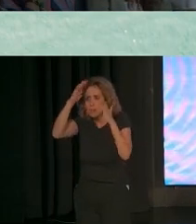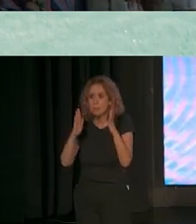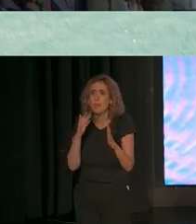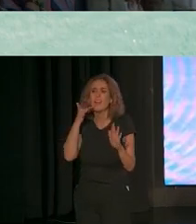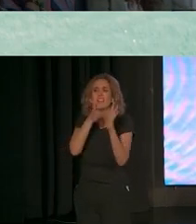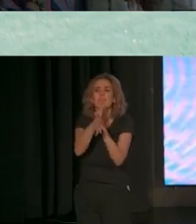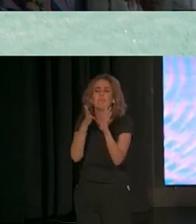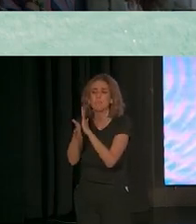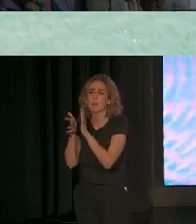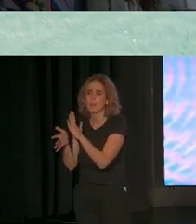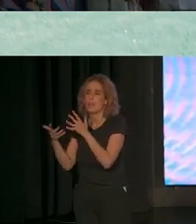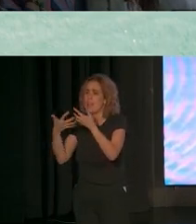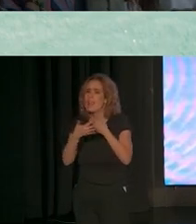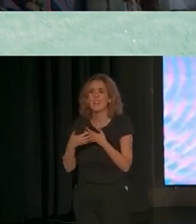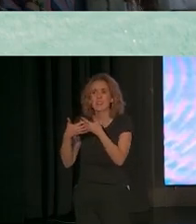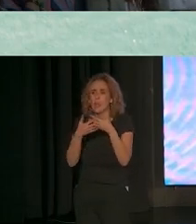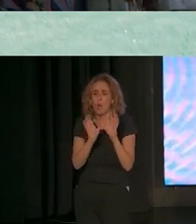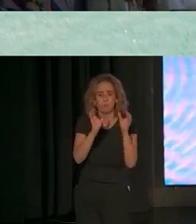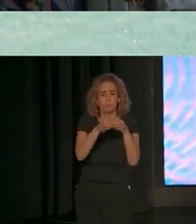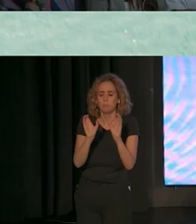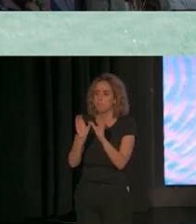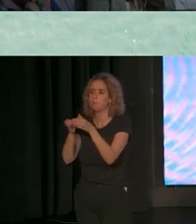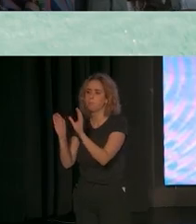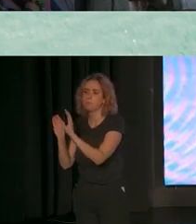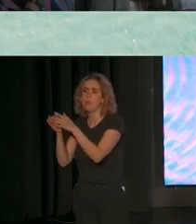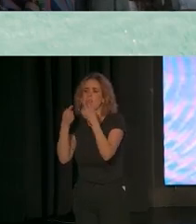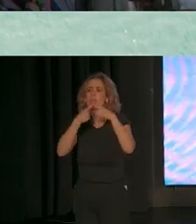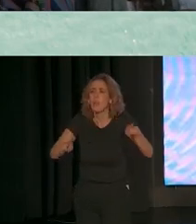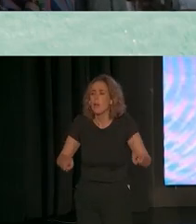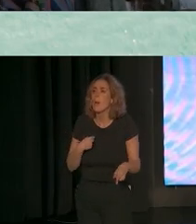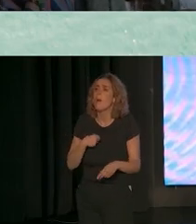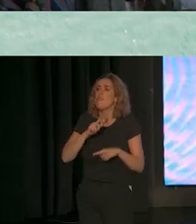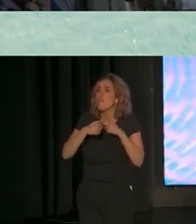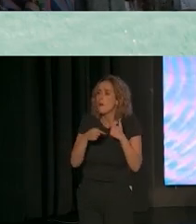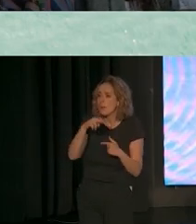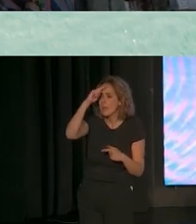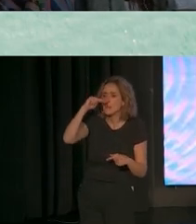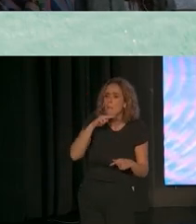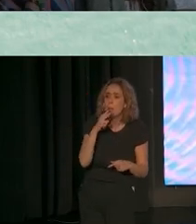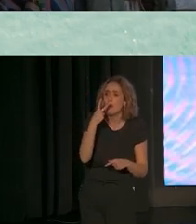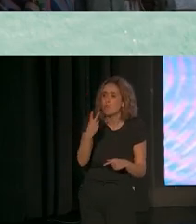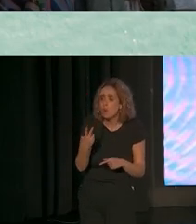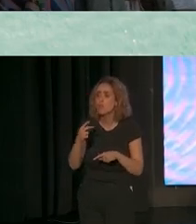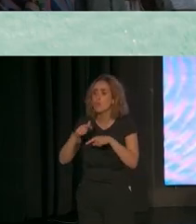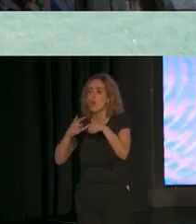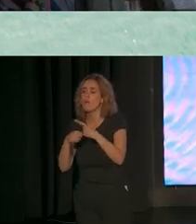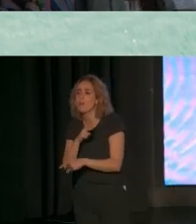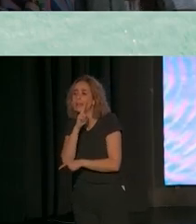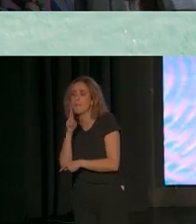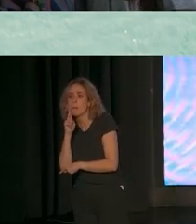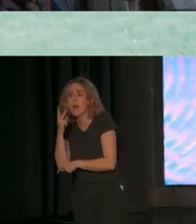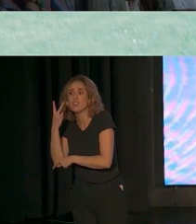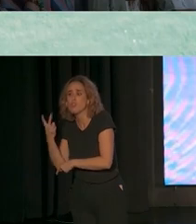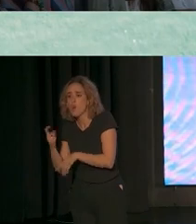Estados Unidos hay muchas comunidades distintas, familias con dos madres, con dos padres, hay etnias totalmente